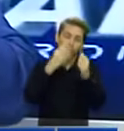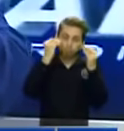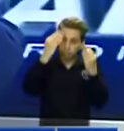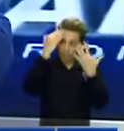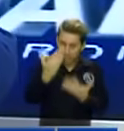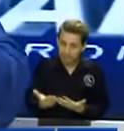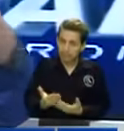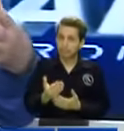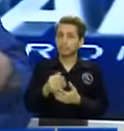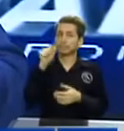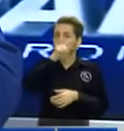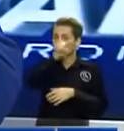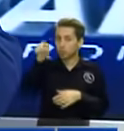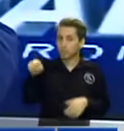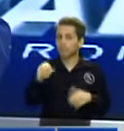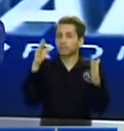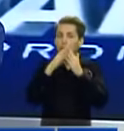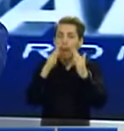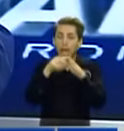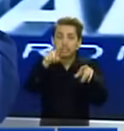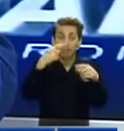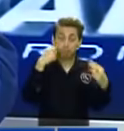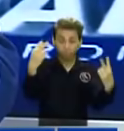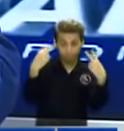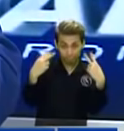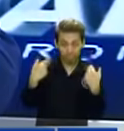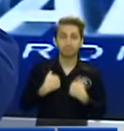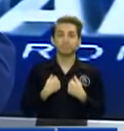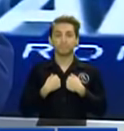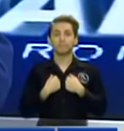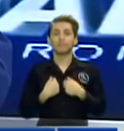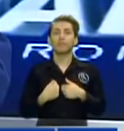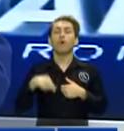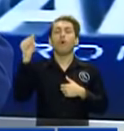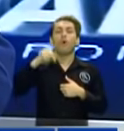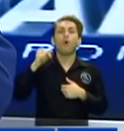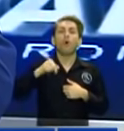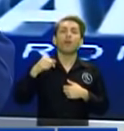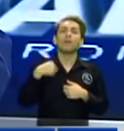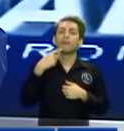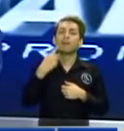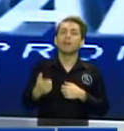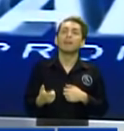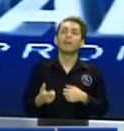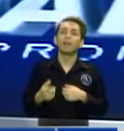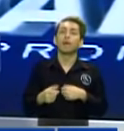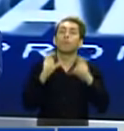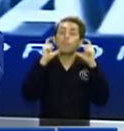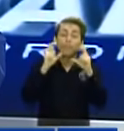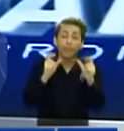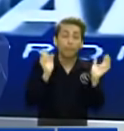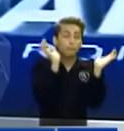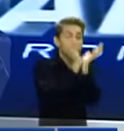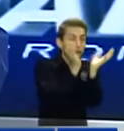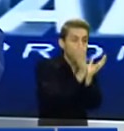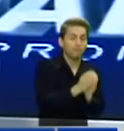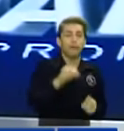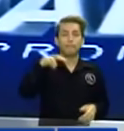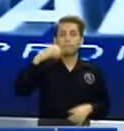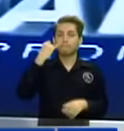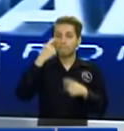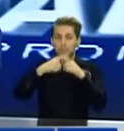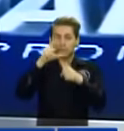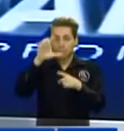ustedes, amigos, en su casa por acompañarnos. Hoy dijimos, ojo con Villanueva, con Misco, con Chinautle, con